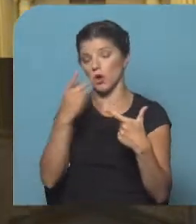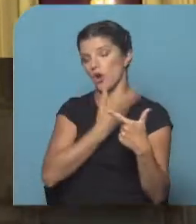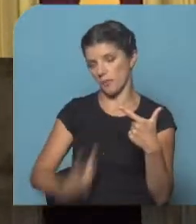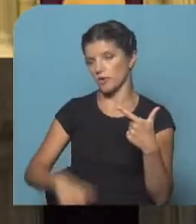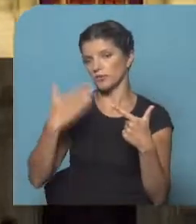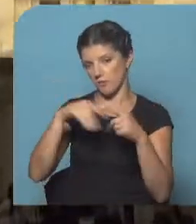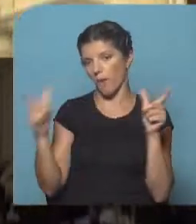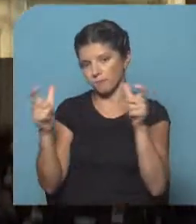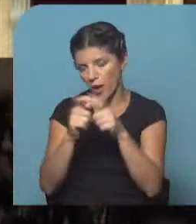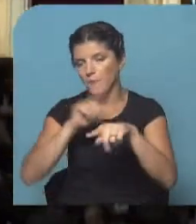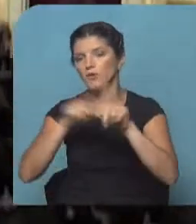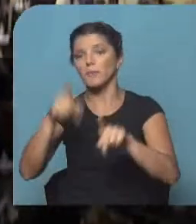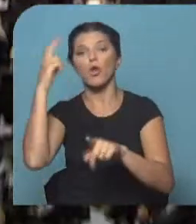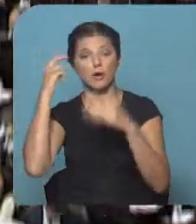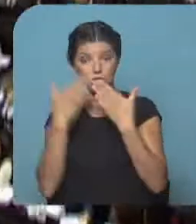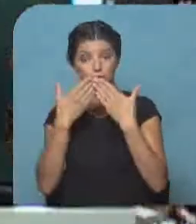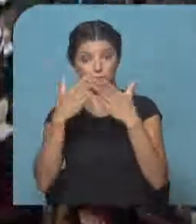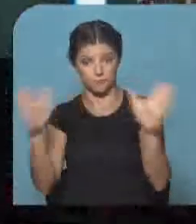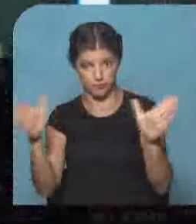sesiones ordinarias del Congreso.